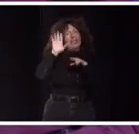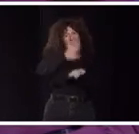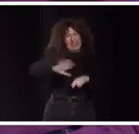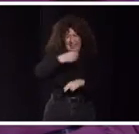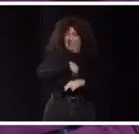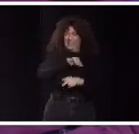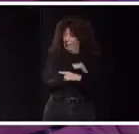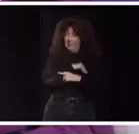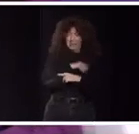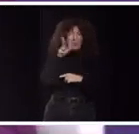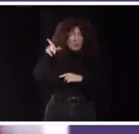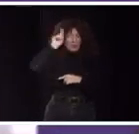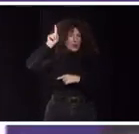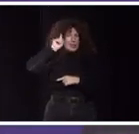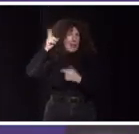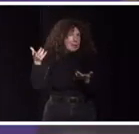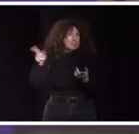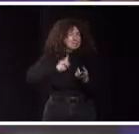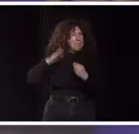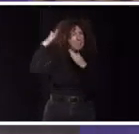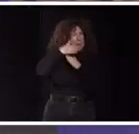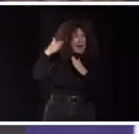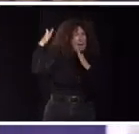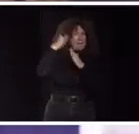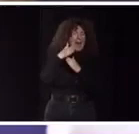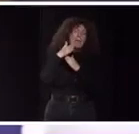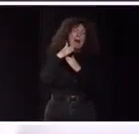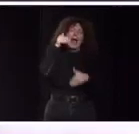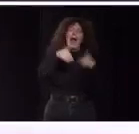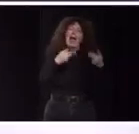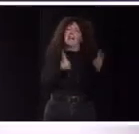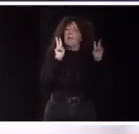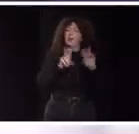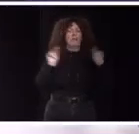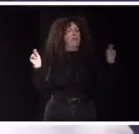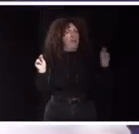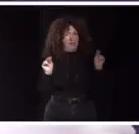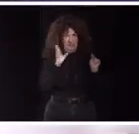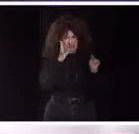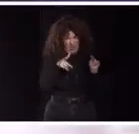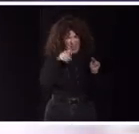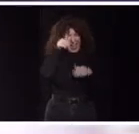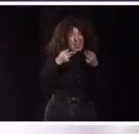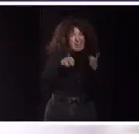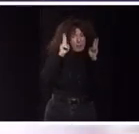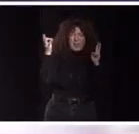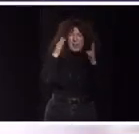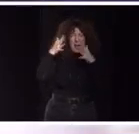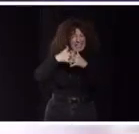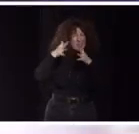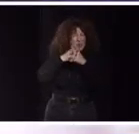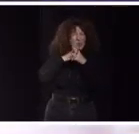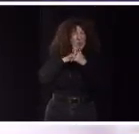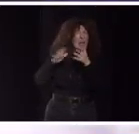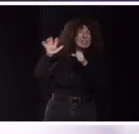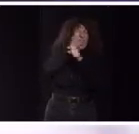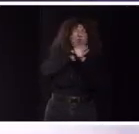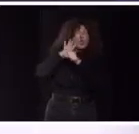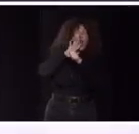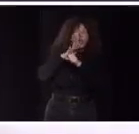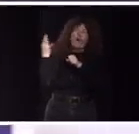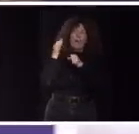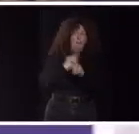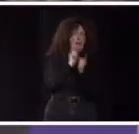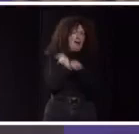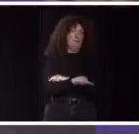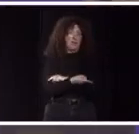país. No saben qué hacer para parar la democratización tan necesaria de todas las estructuras del Estado. Y Yone lo